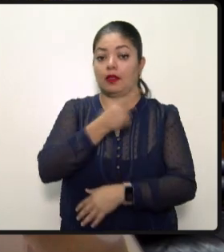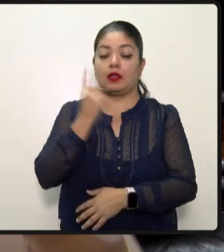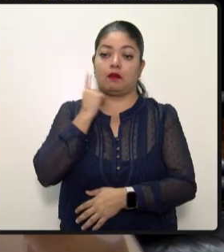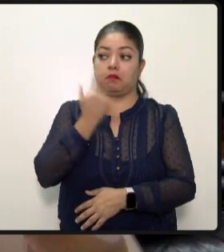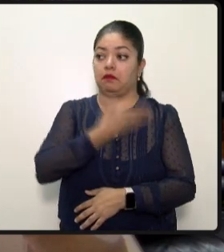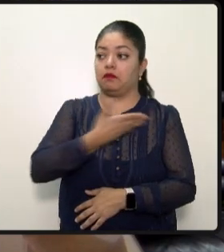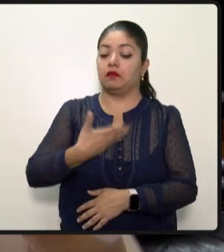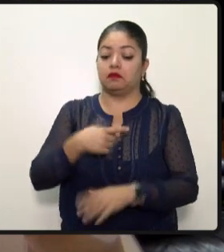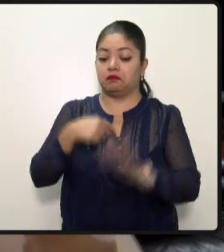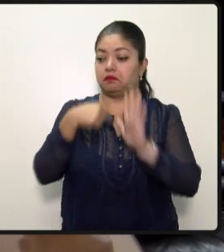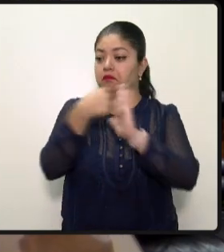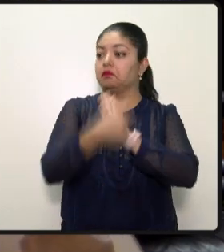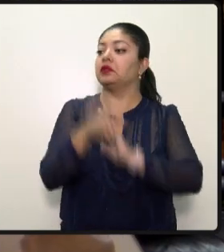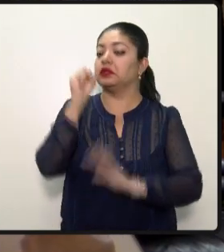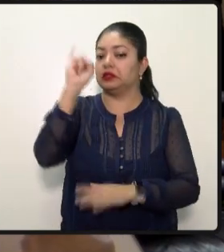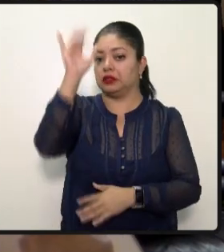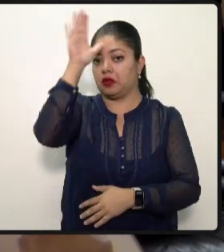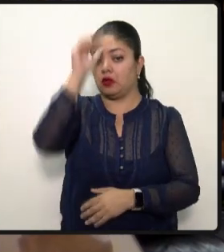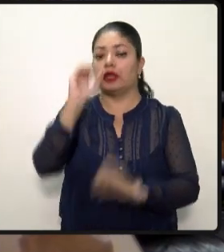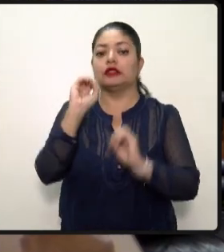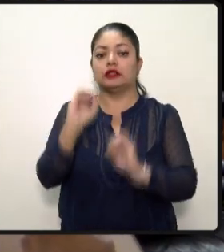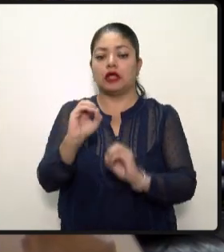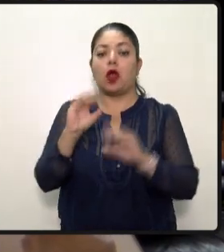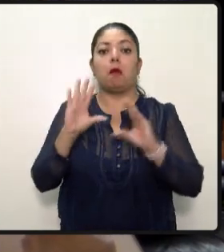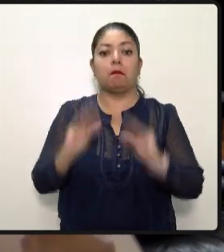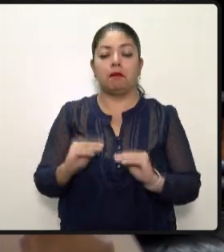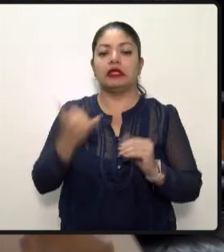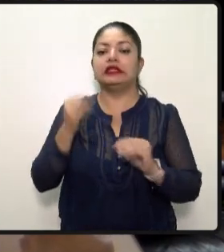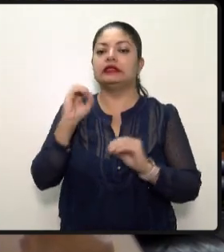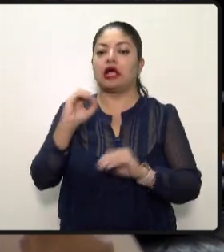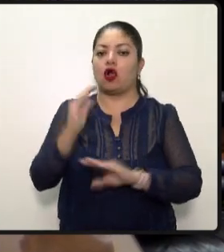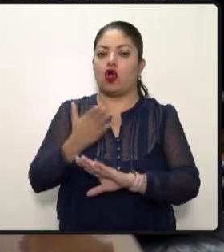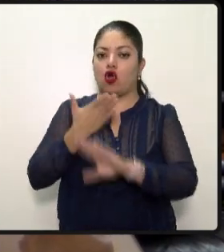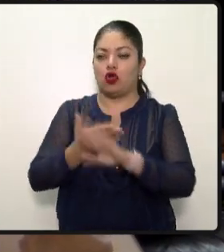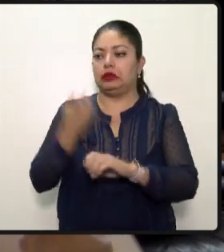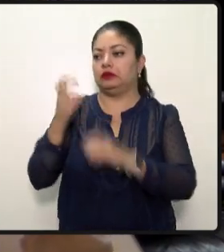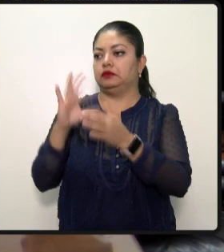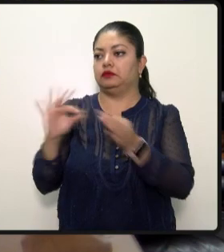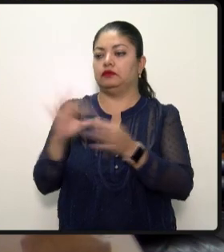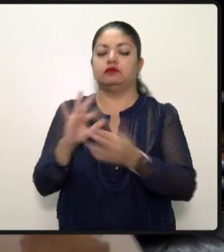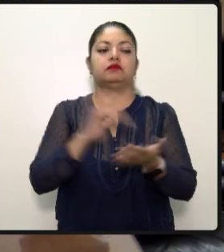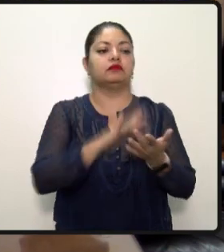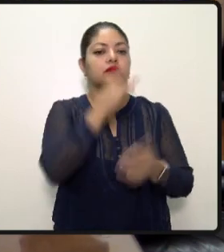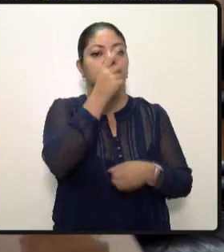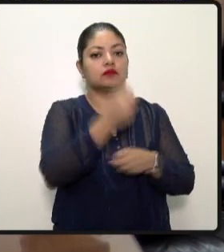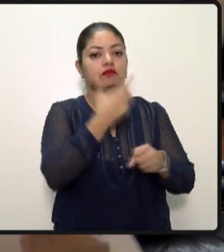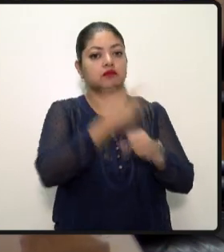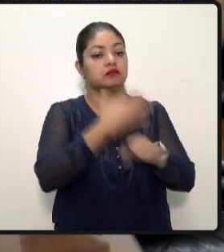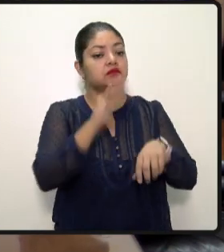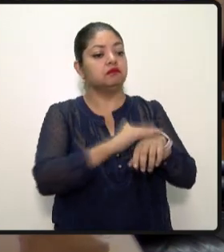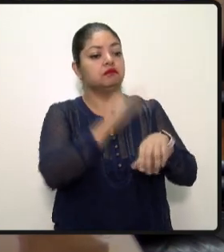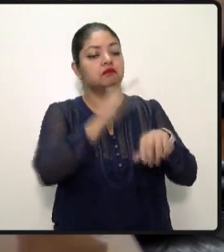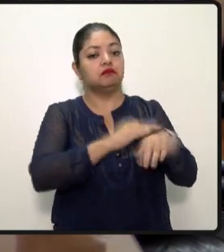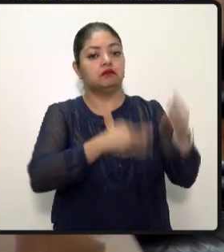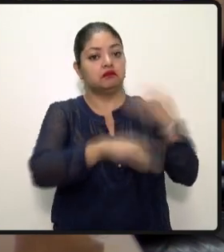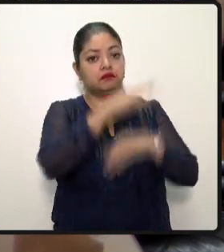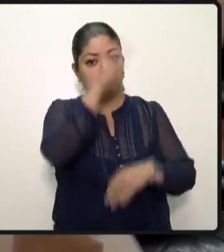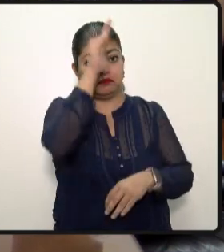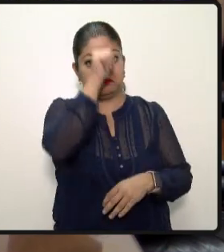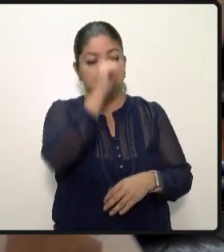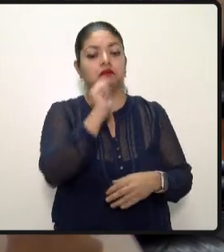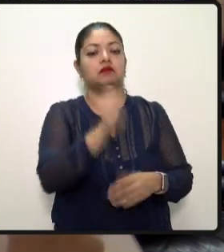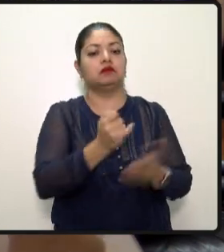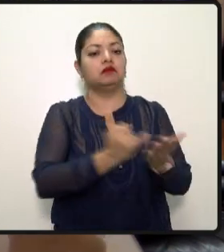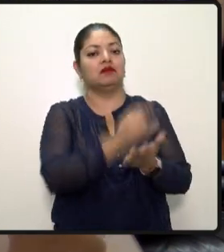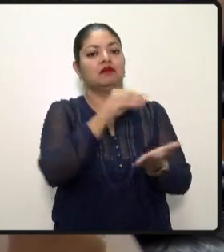tenemos 5 votos a favor, 0 votos en abstención y 0 votos en contra. Es cuanto. Gracias, secretario. Aprobado por unanimidad el dictamen de